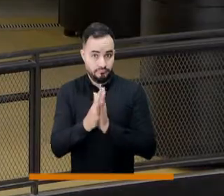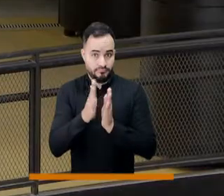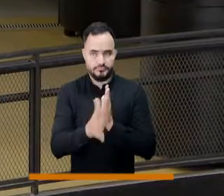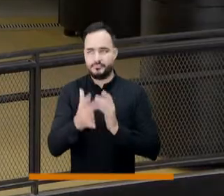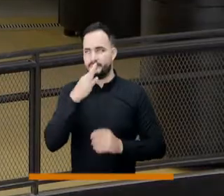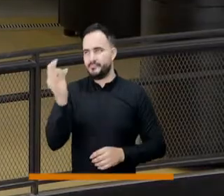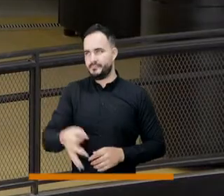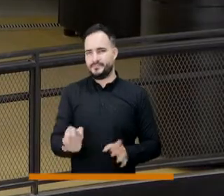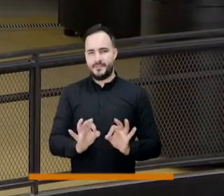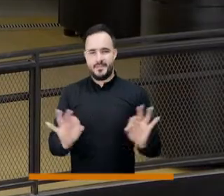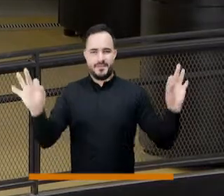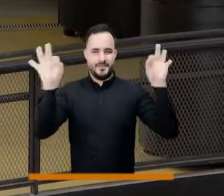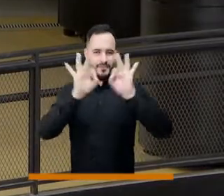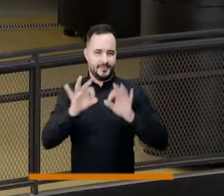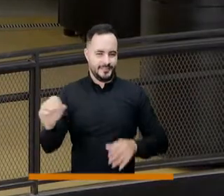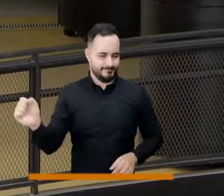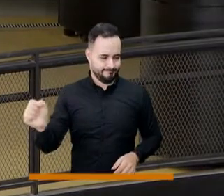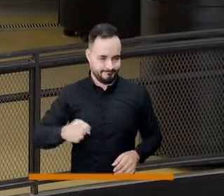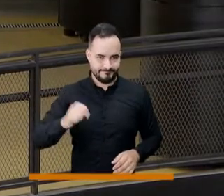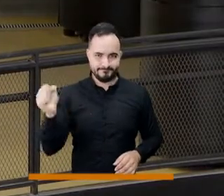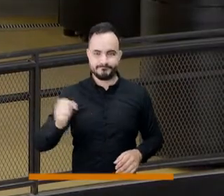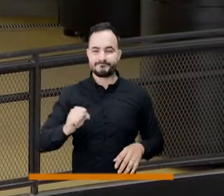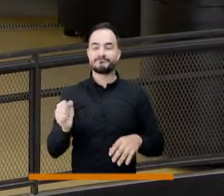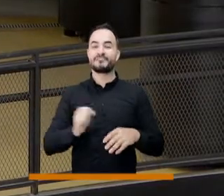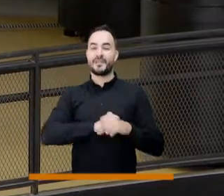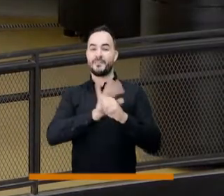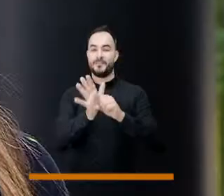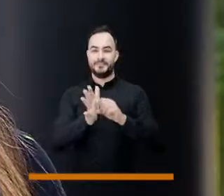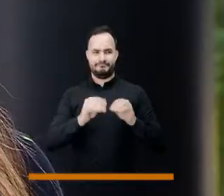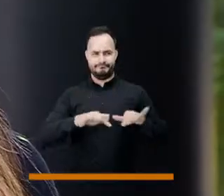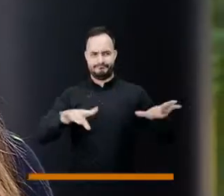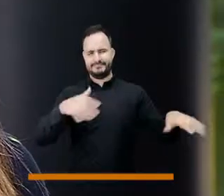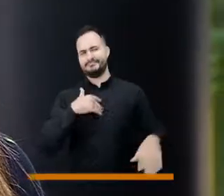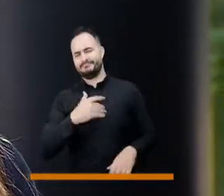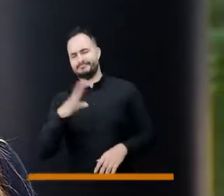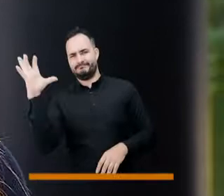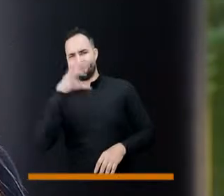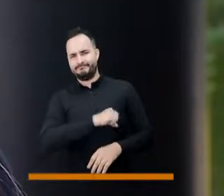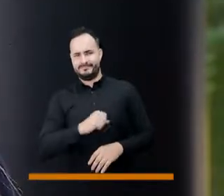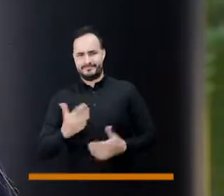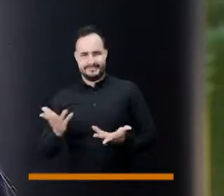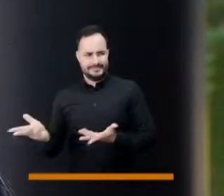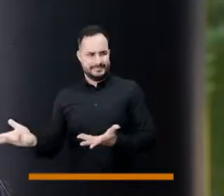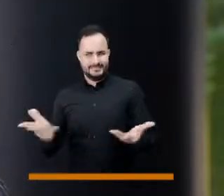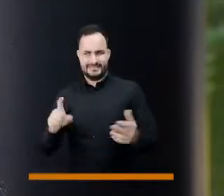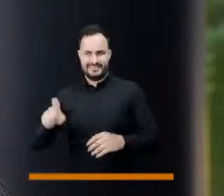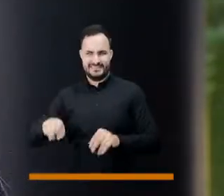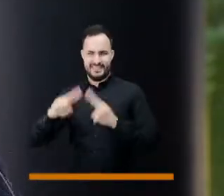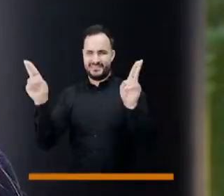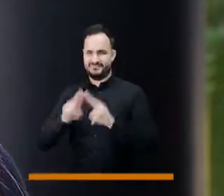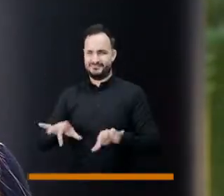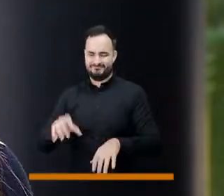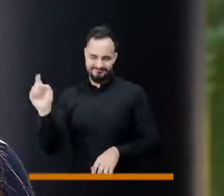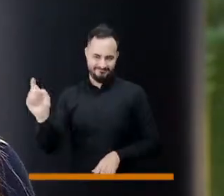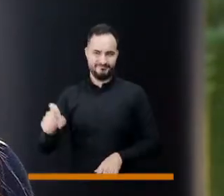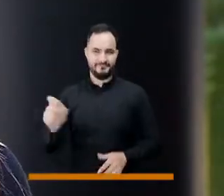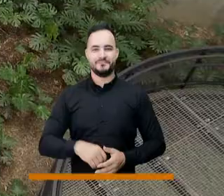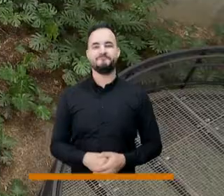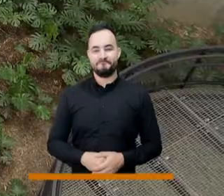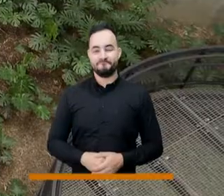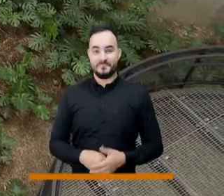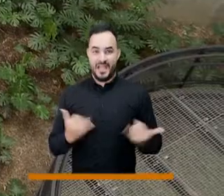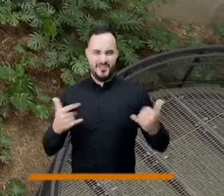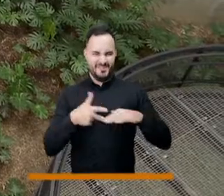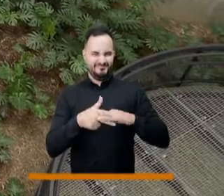públicos, agua, energía, gas. La pandemia nos demostró que definitivamente la conectividad hace parte de nosotros y para mí